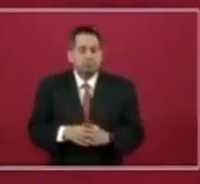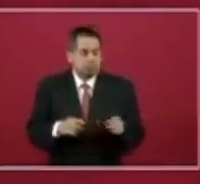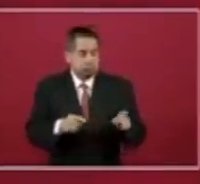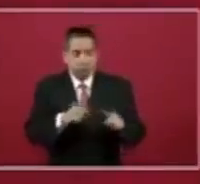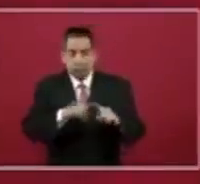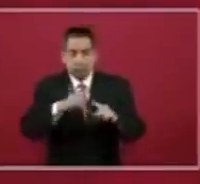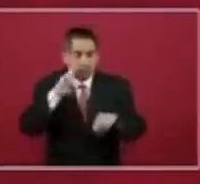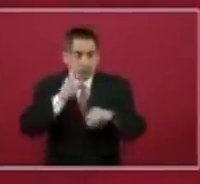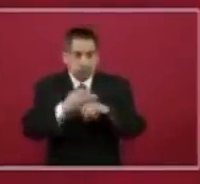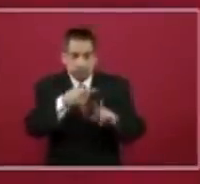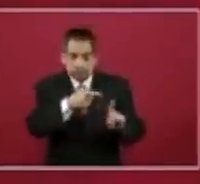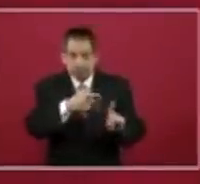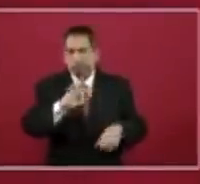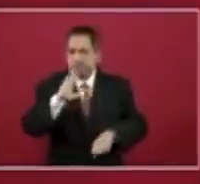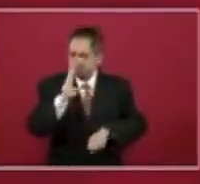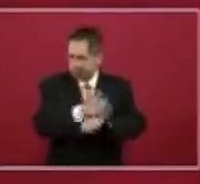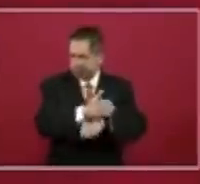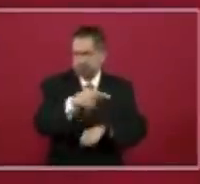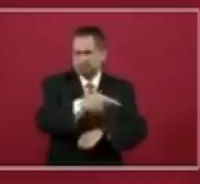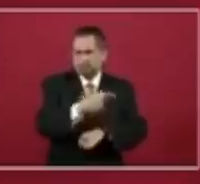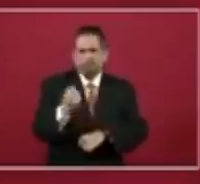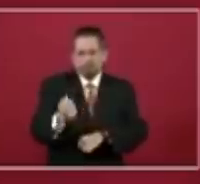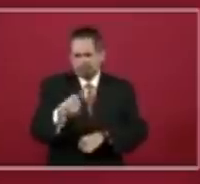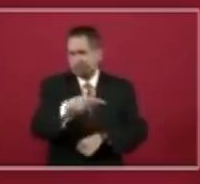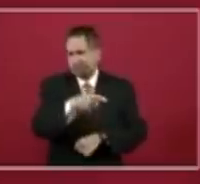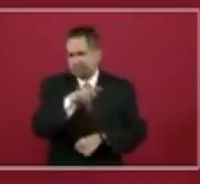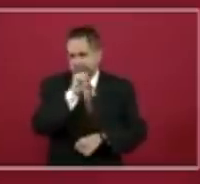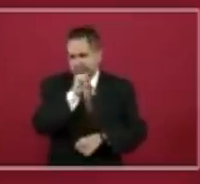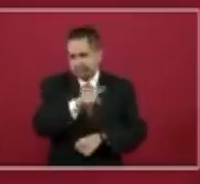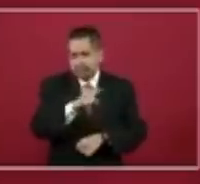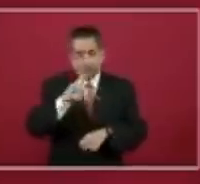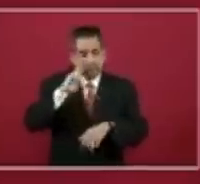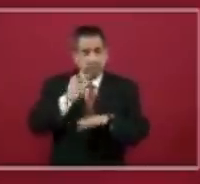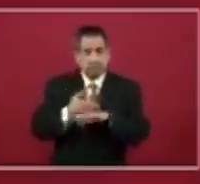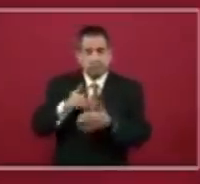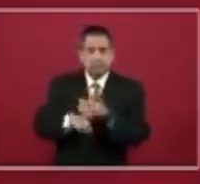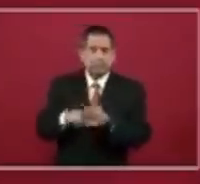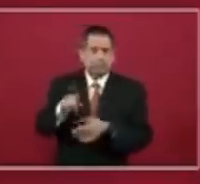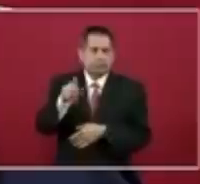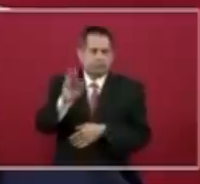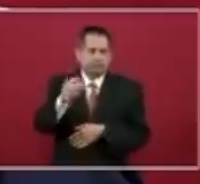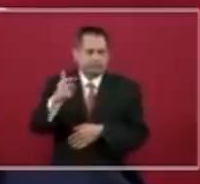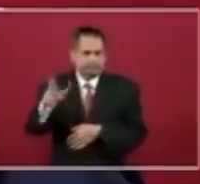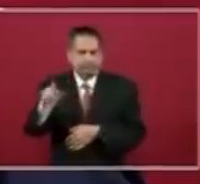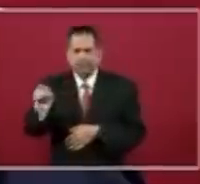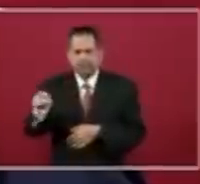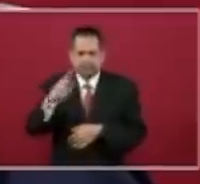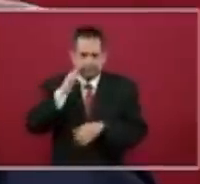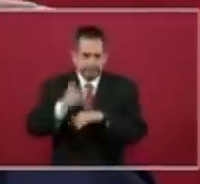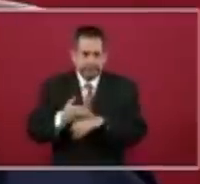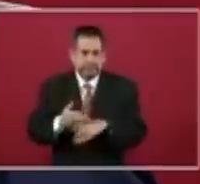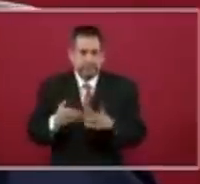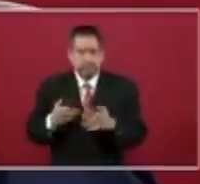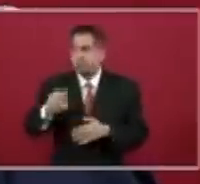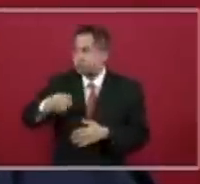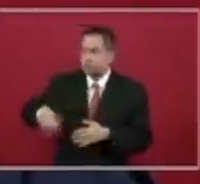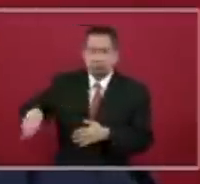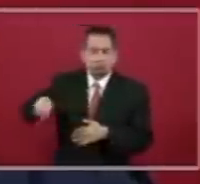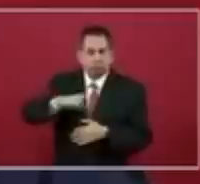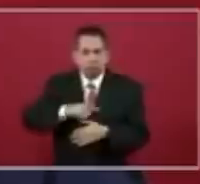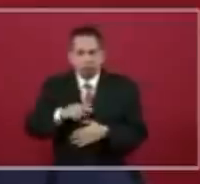Castigar a los responsables, esa es responsabilidad de la autoridad, de